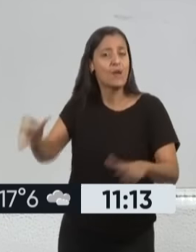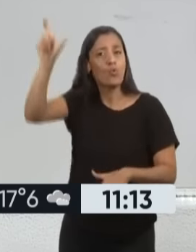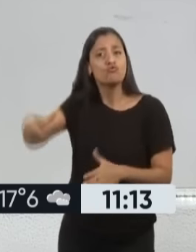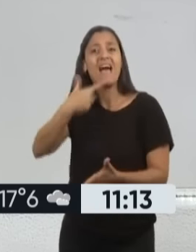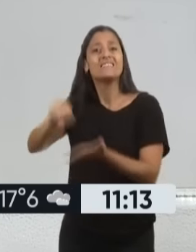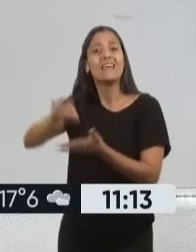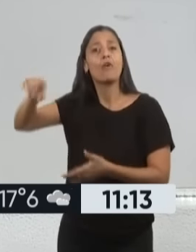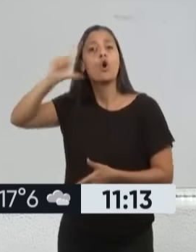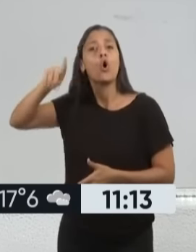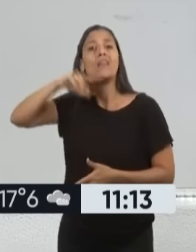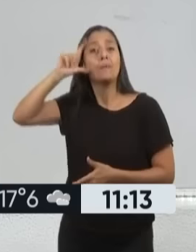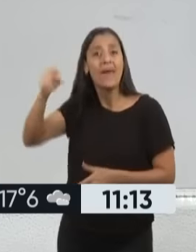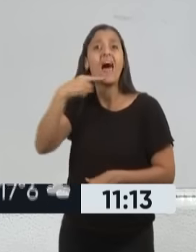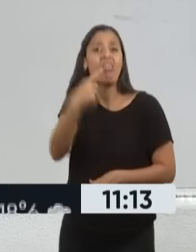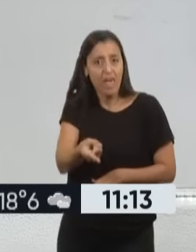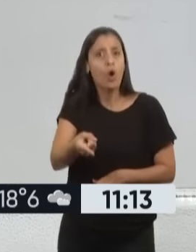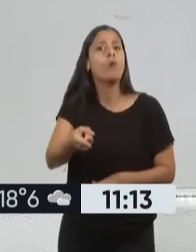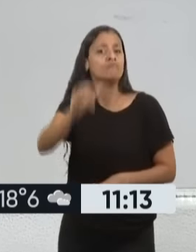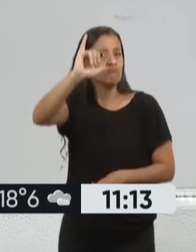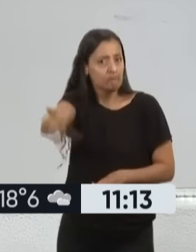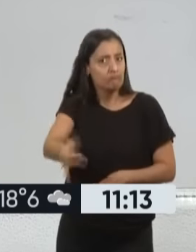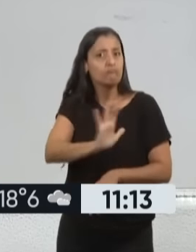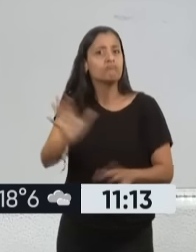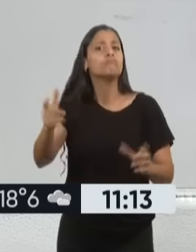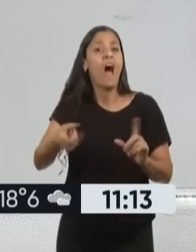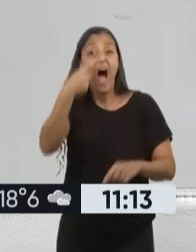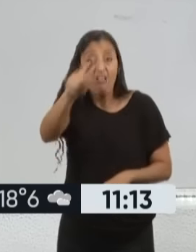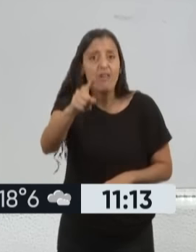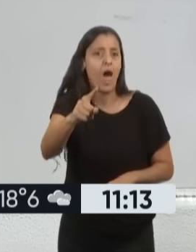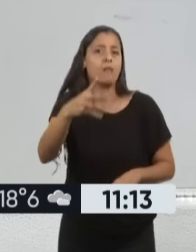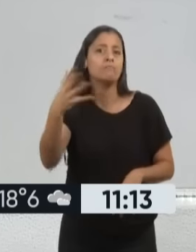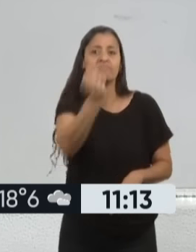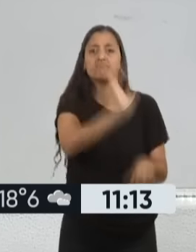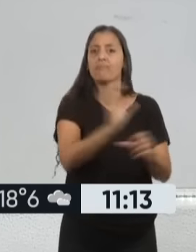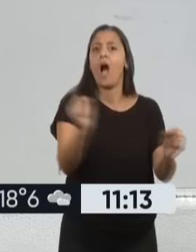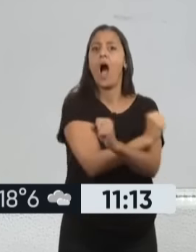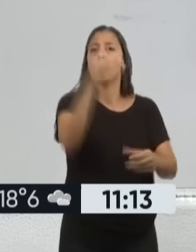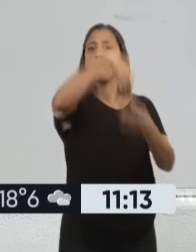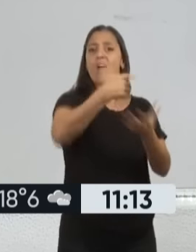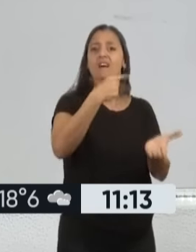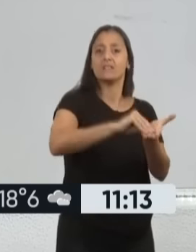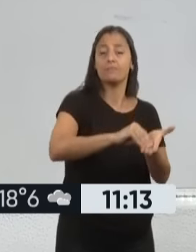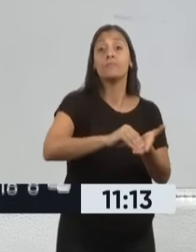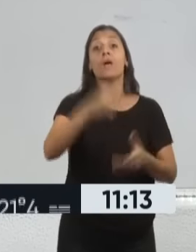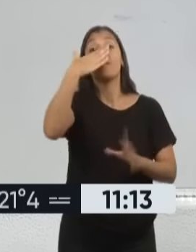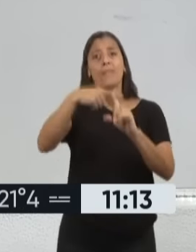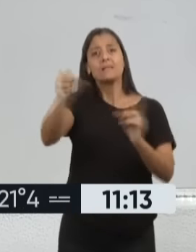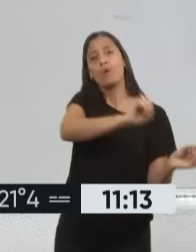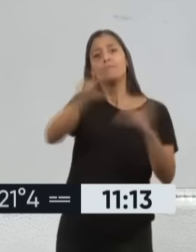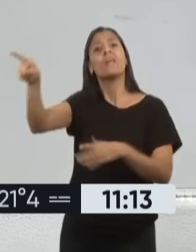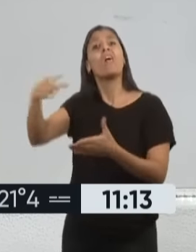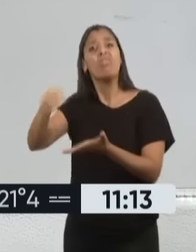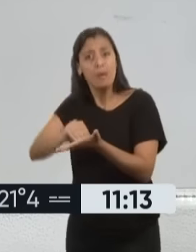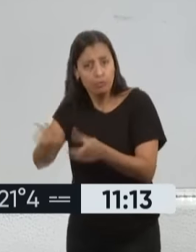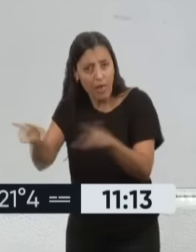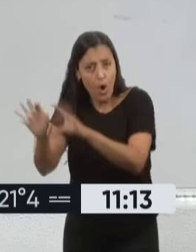habilitó en la moción que se termine aprobando en el recinto sin diputados va a ocurrir lo mismo y